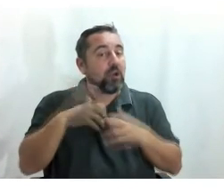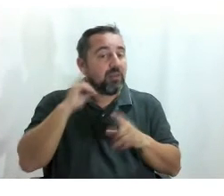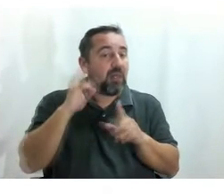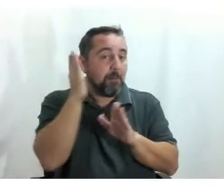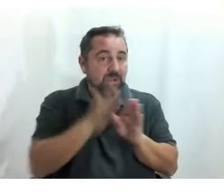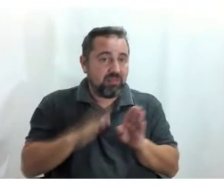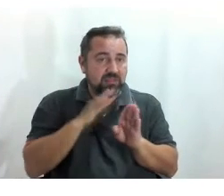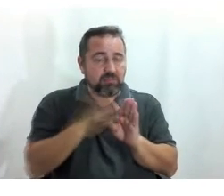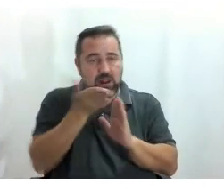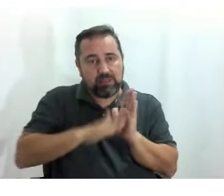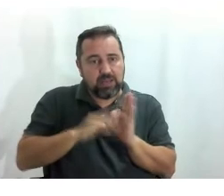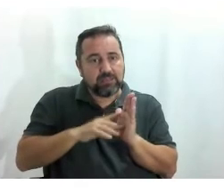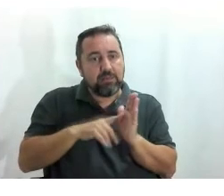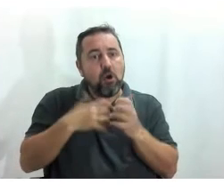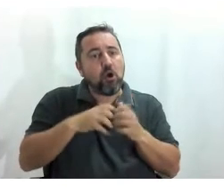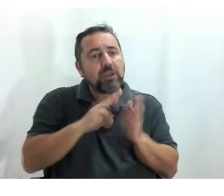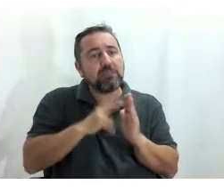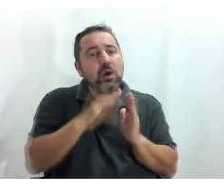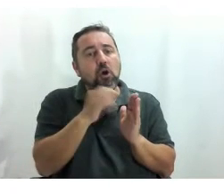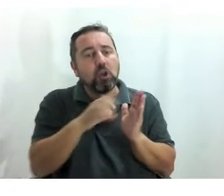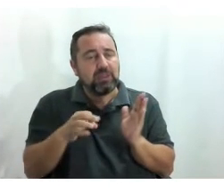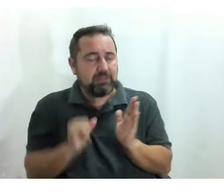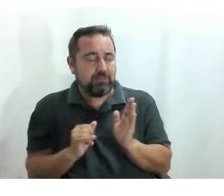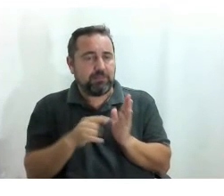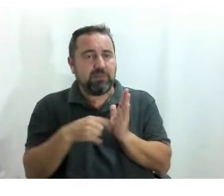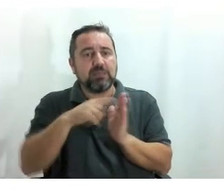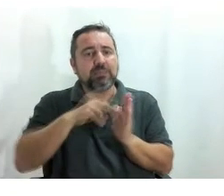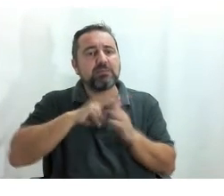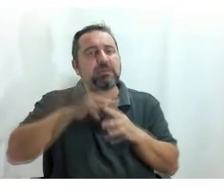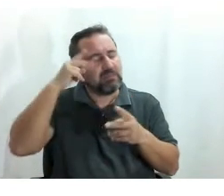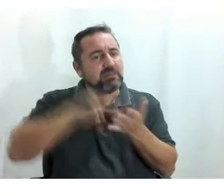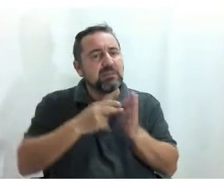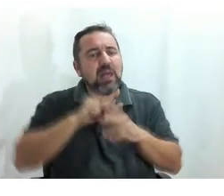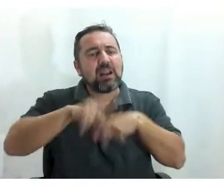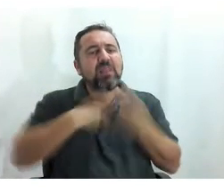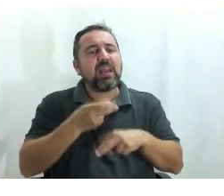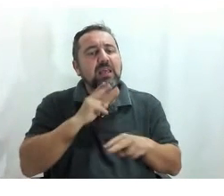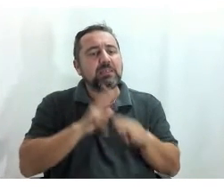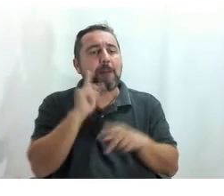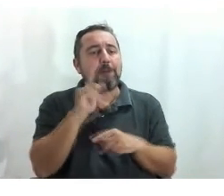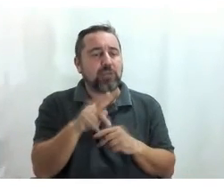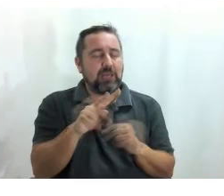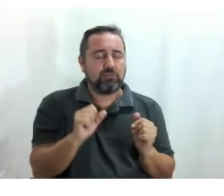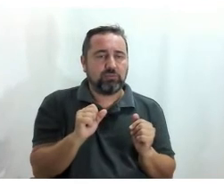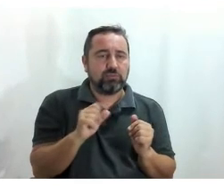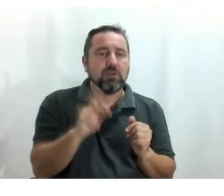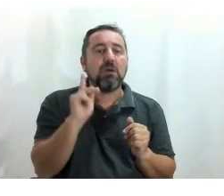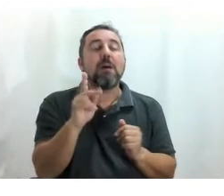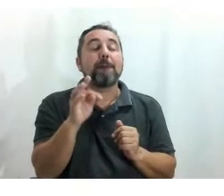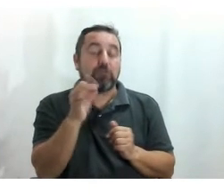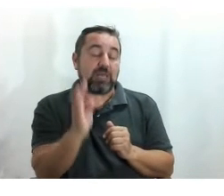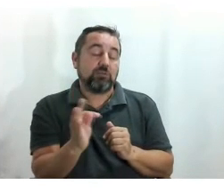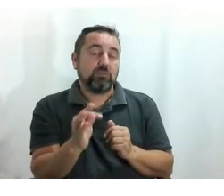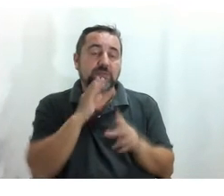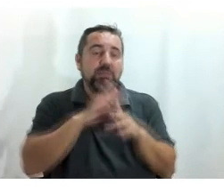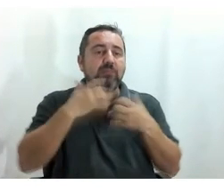pared lateral, ¿vale? Y se encargan sobre todo del sistema de reciclaje del potasio, que es muy importante para la mecanotransducción en el